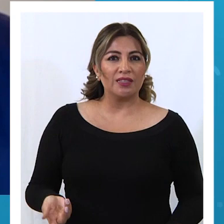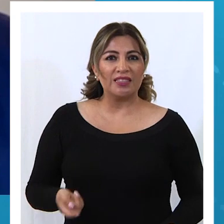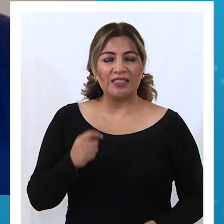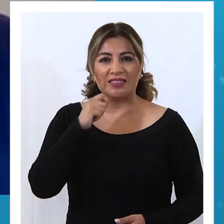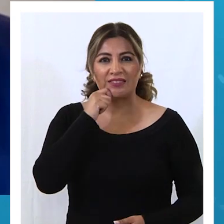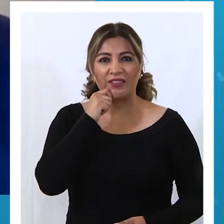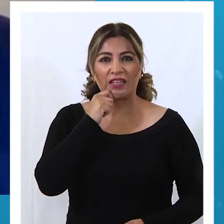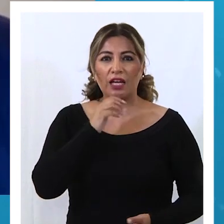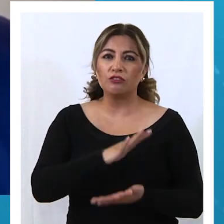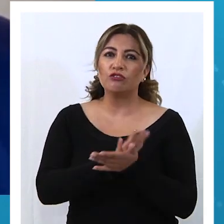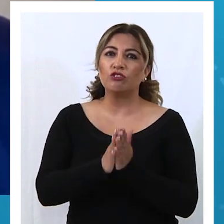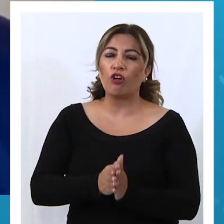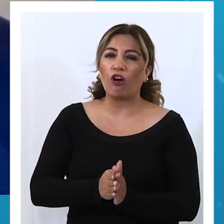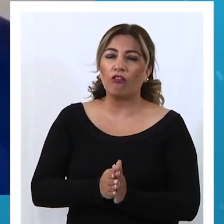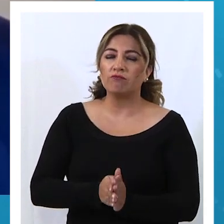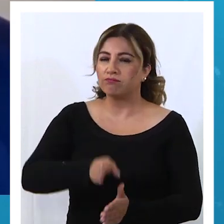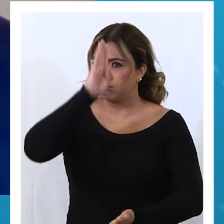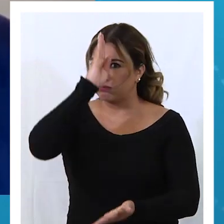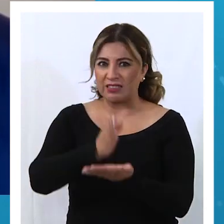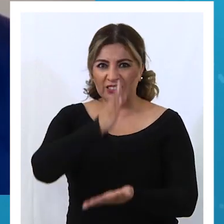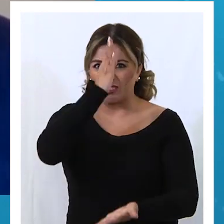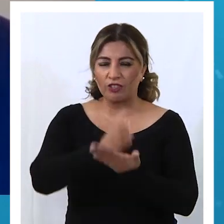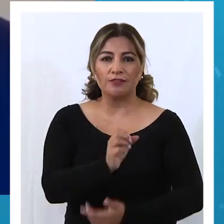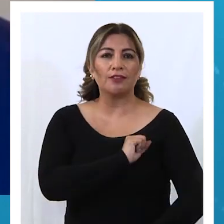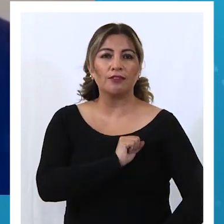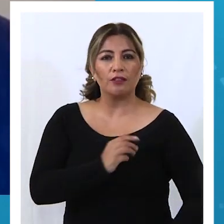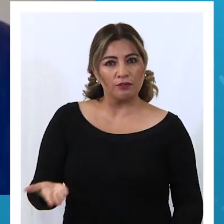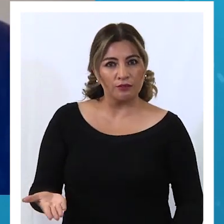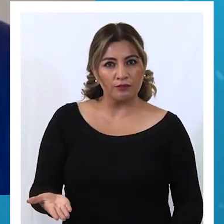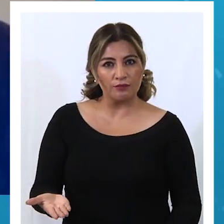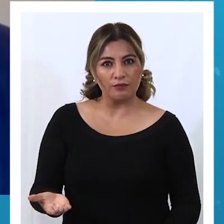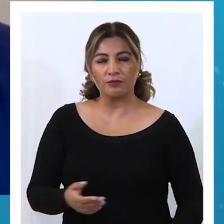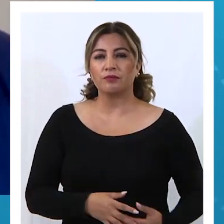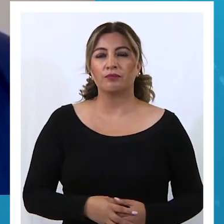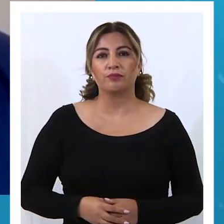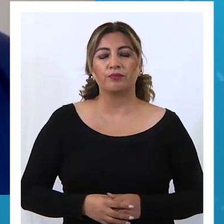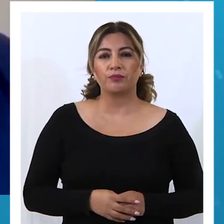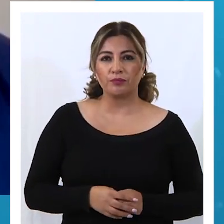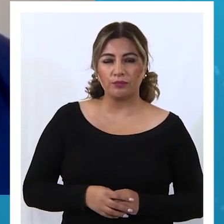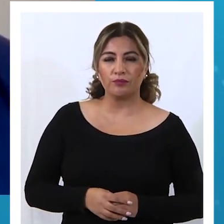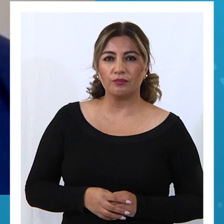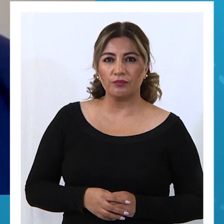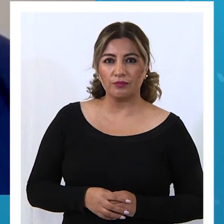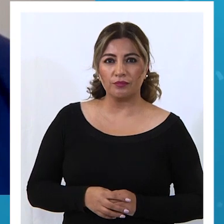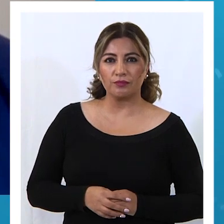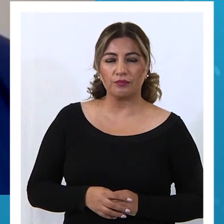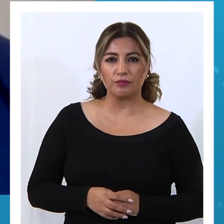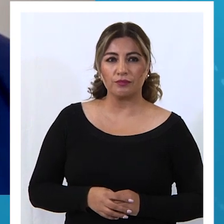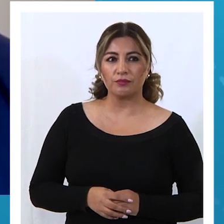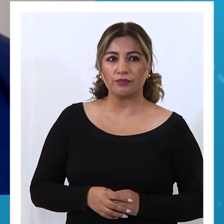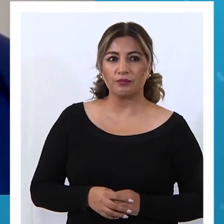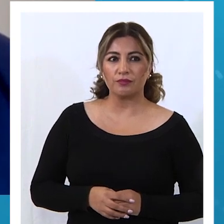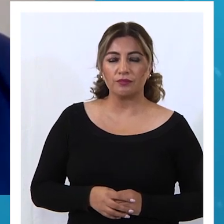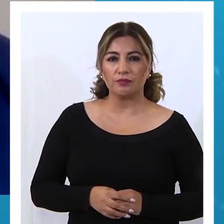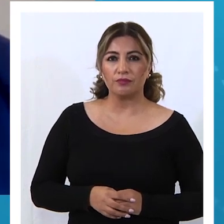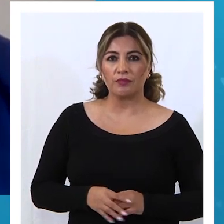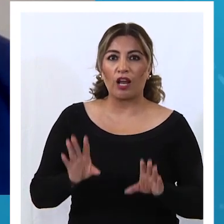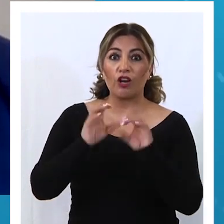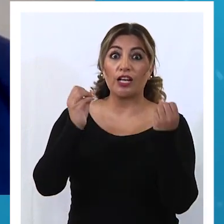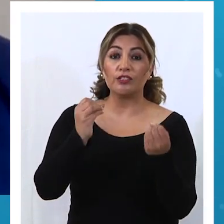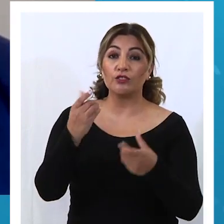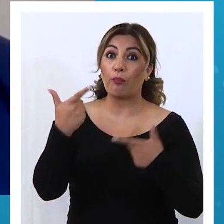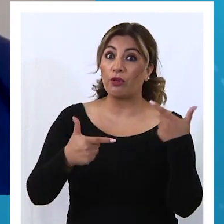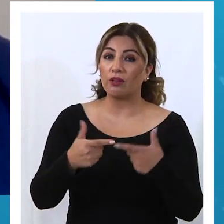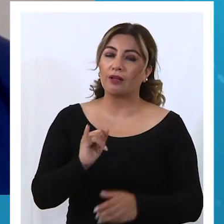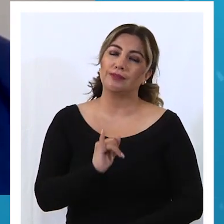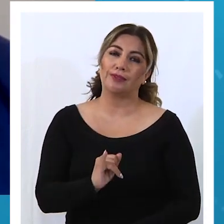de centralismo que aún sigue existiendo en nuestro país? Mira, lo que tiene que ver con la organización